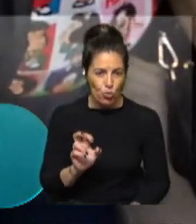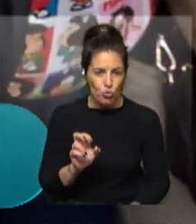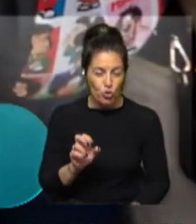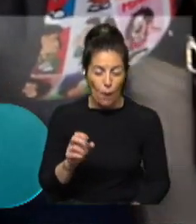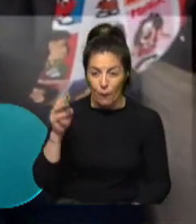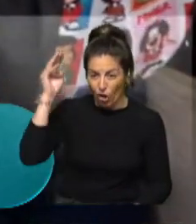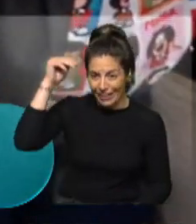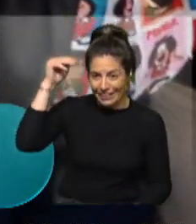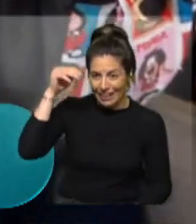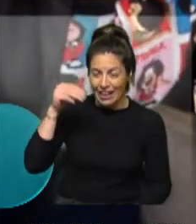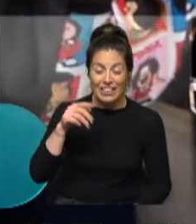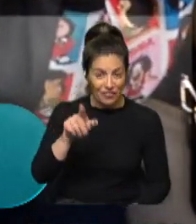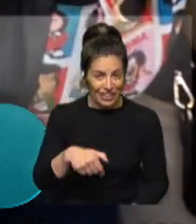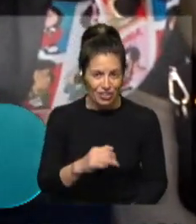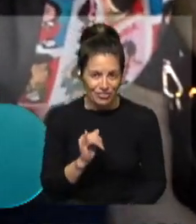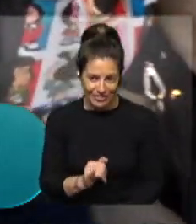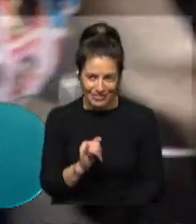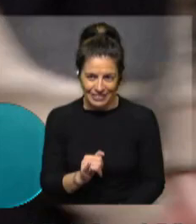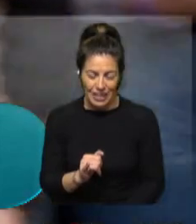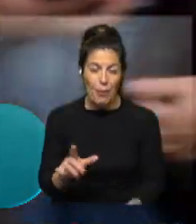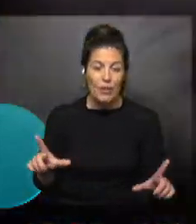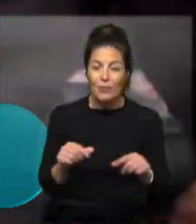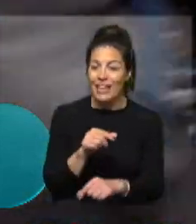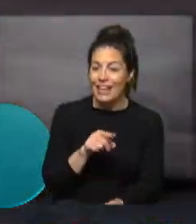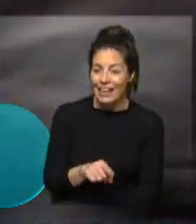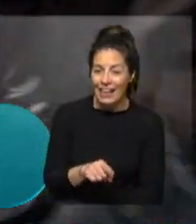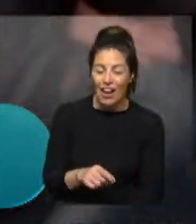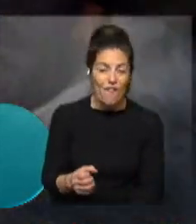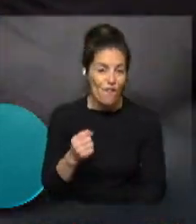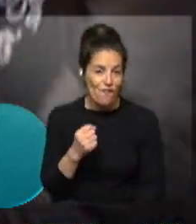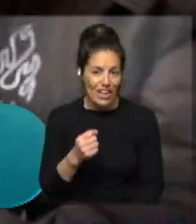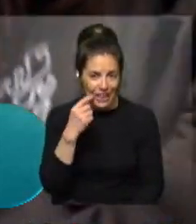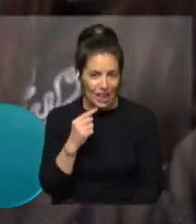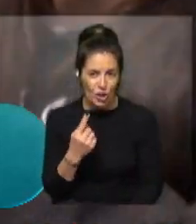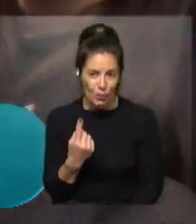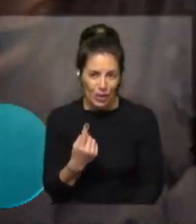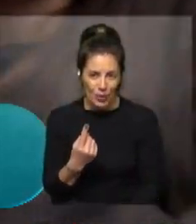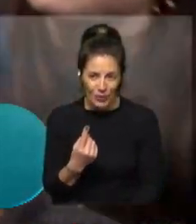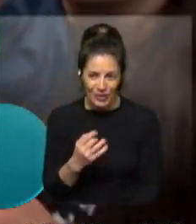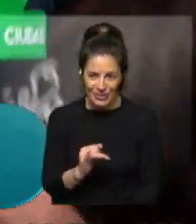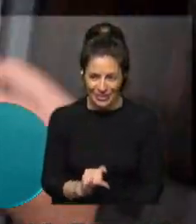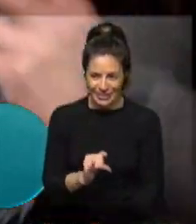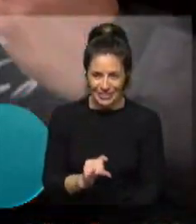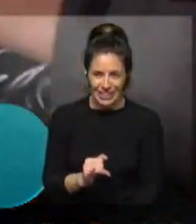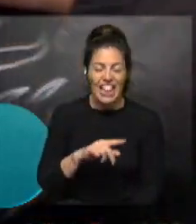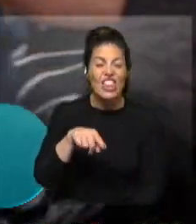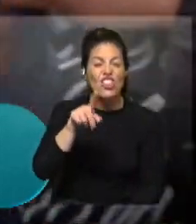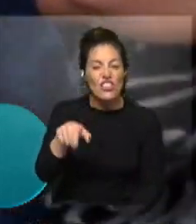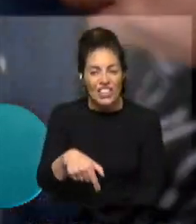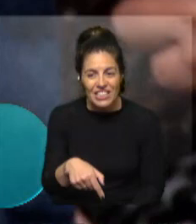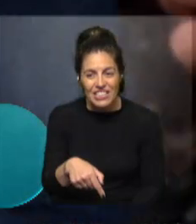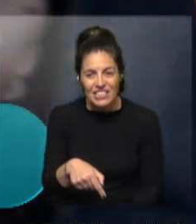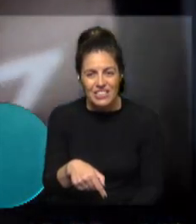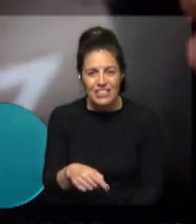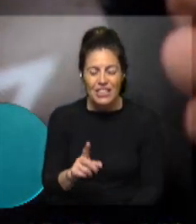Y bueno, se la jugaron y vinieron. Bien, vamos a cerrar acá. Fanática número 1 de Matías Valdés. Sí. ¿De dónde venís? Yo